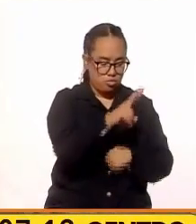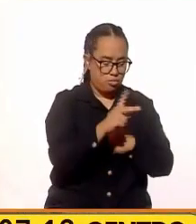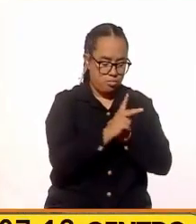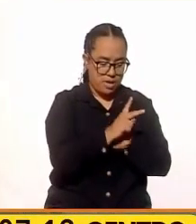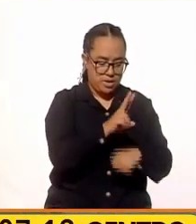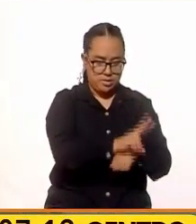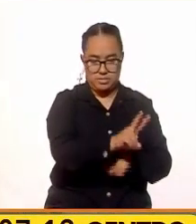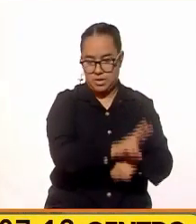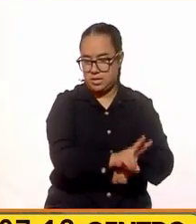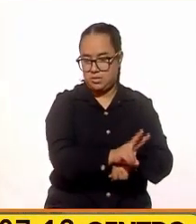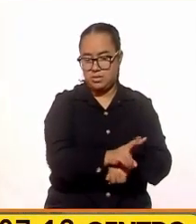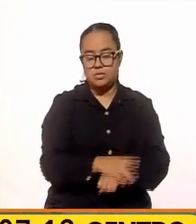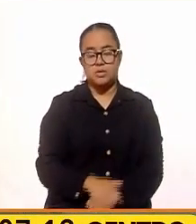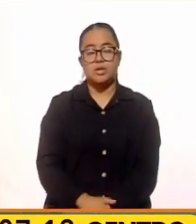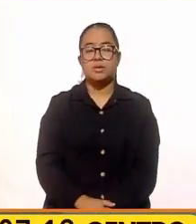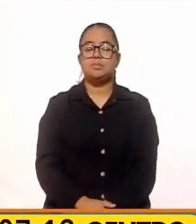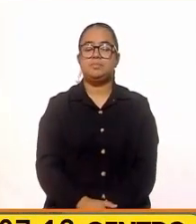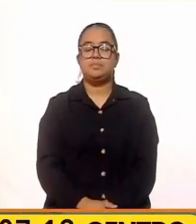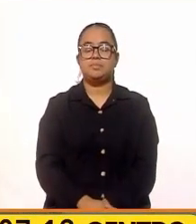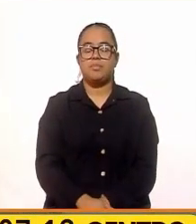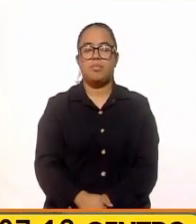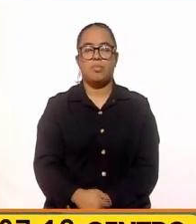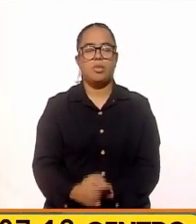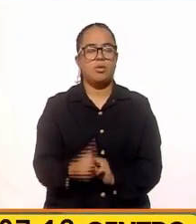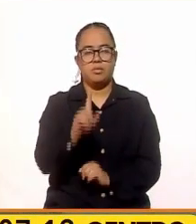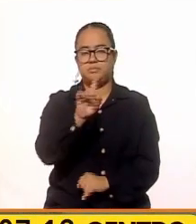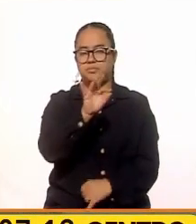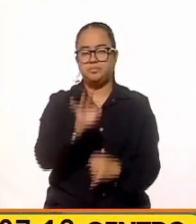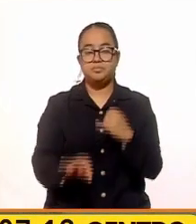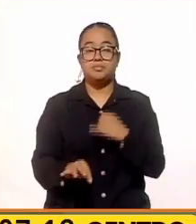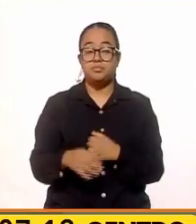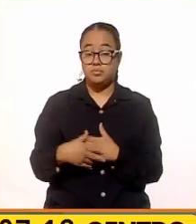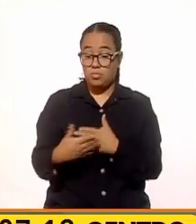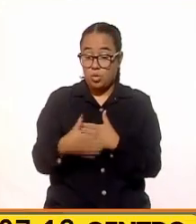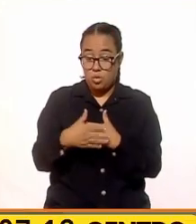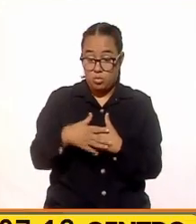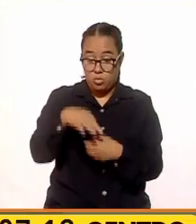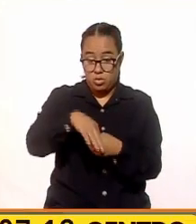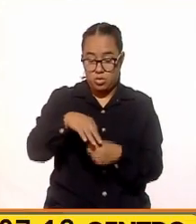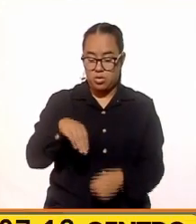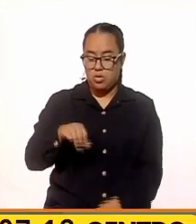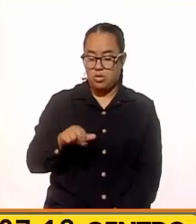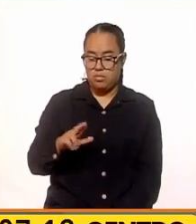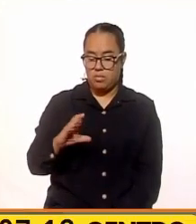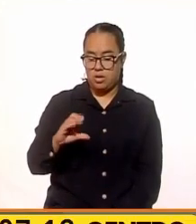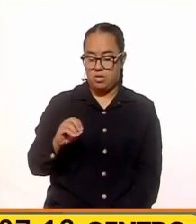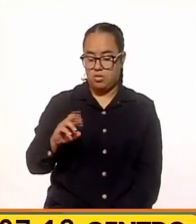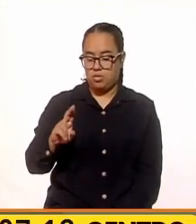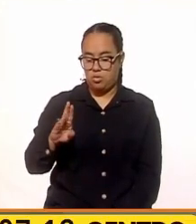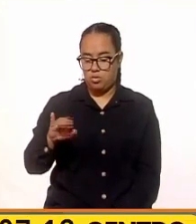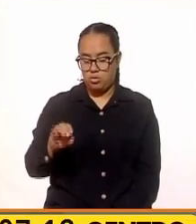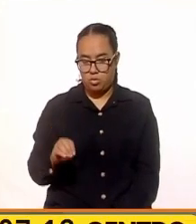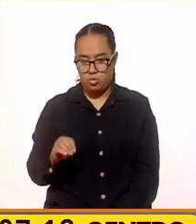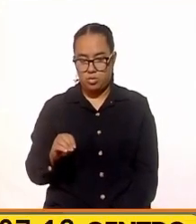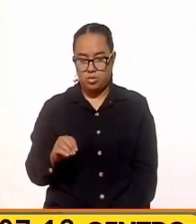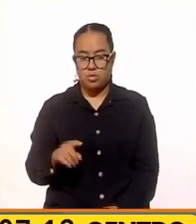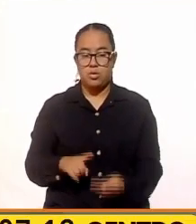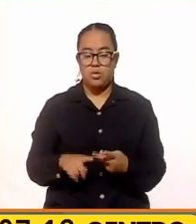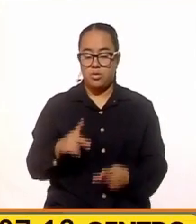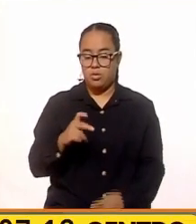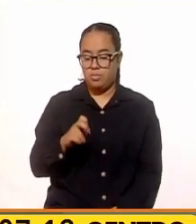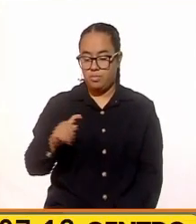último, César Pineda, elecciones en puerta, Marco Rubio al frente de este equipo, Pete